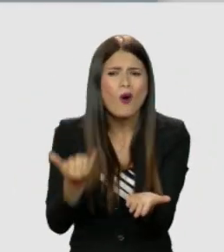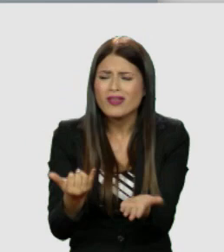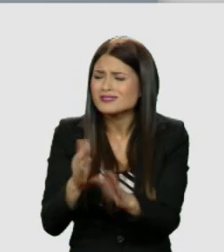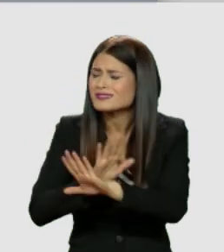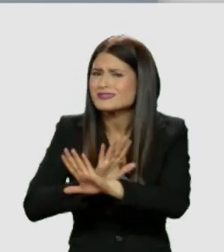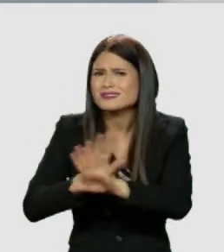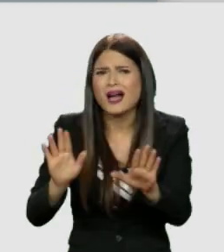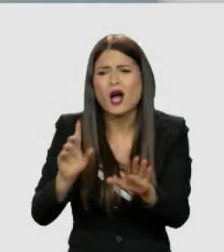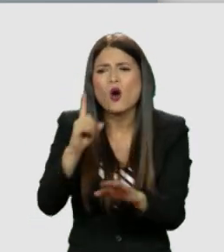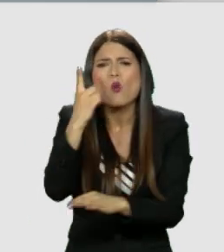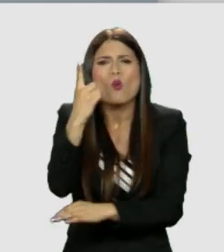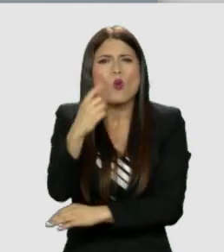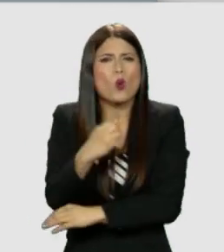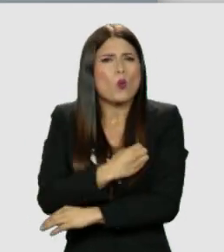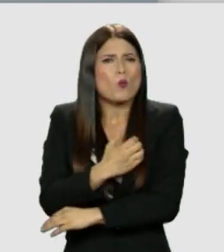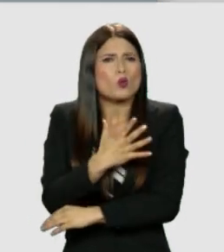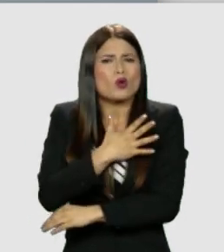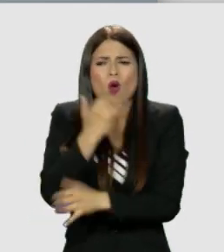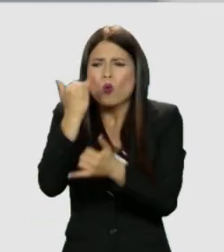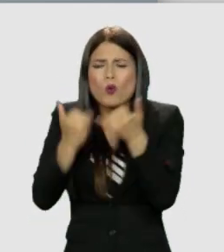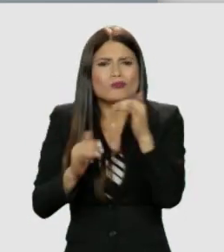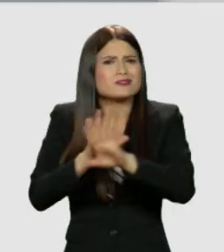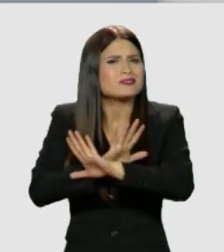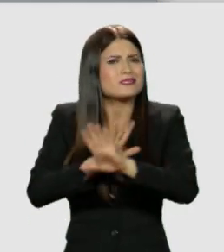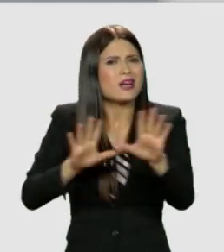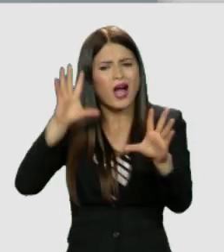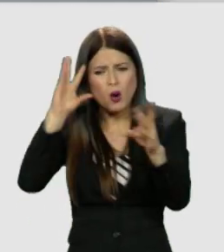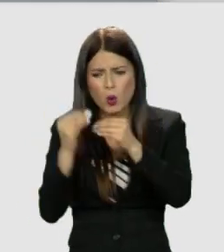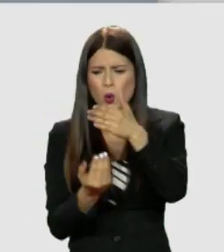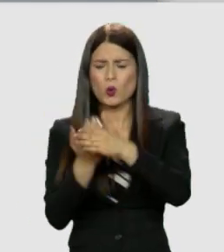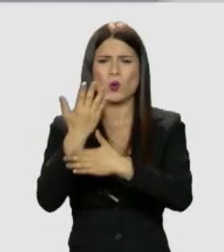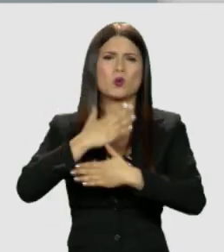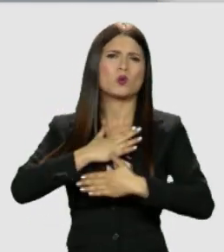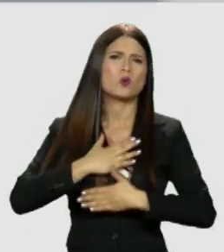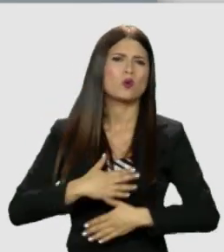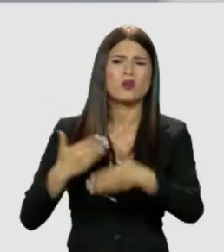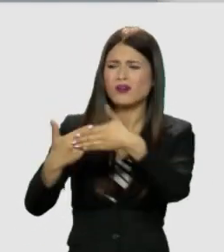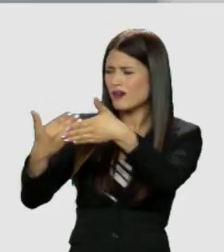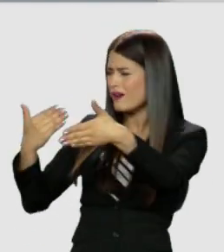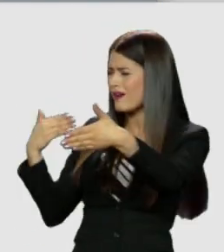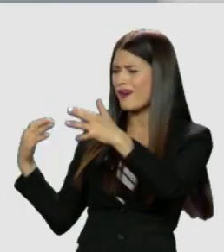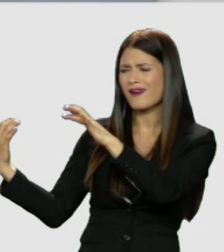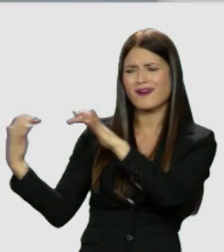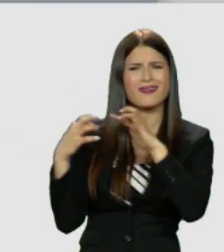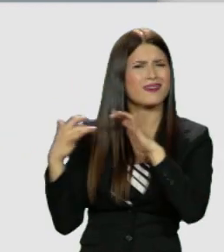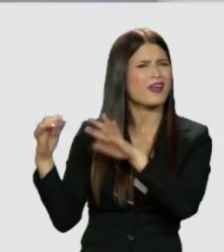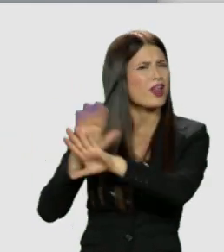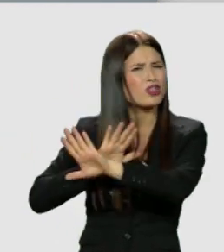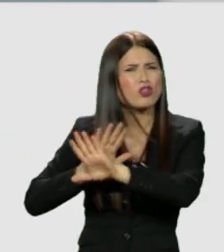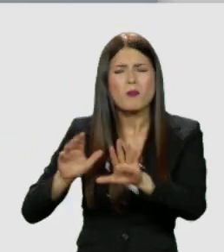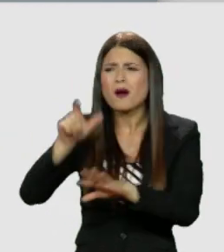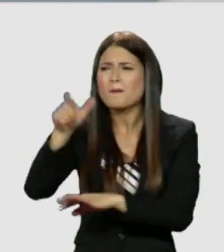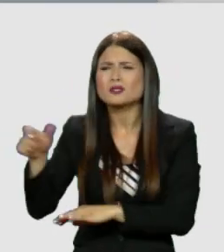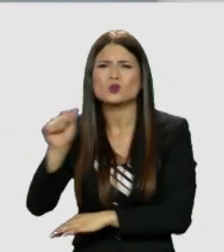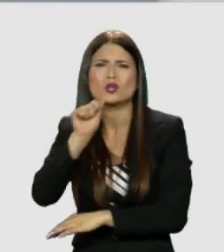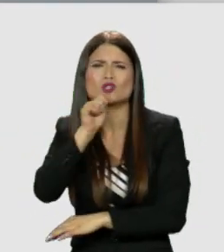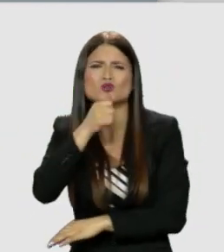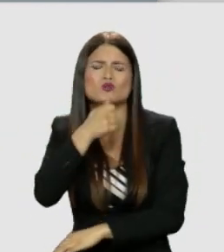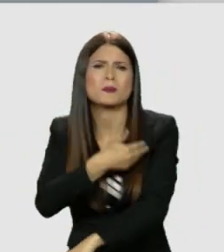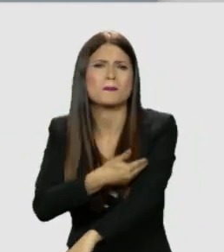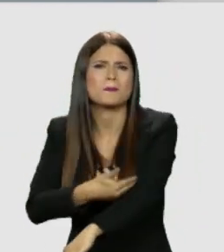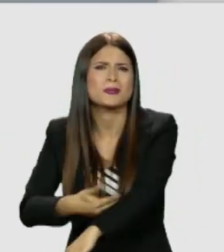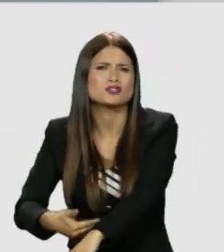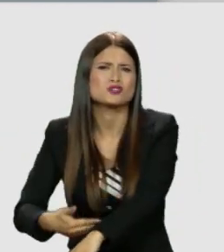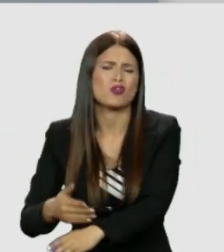doloroso de nuestra historia y que ha enlutado y afligido a millones de colombianos por más de medio